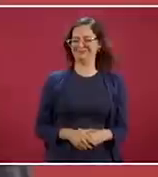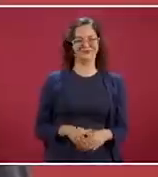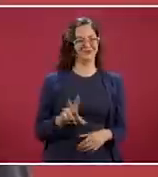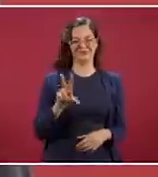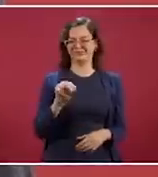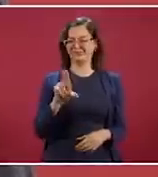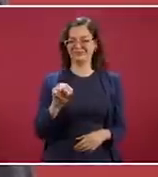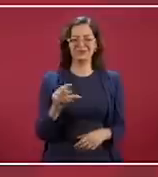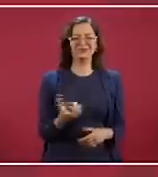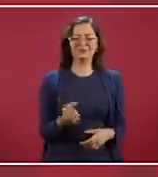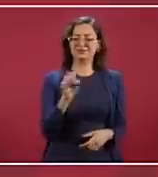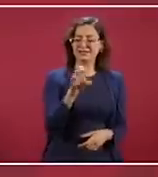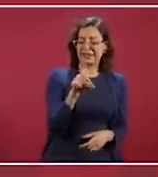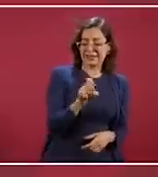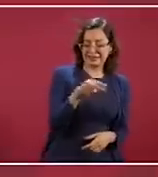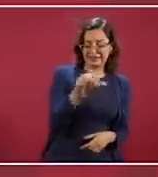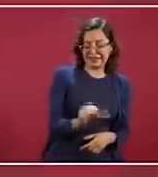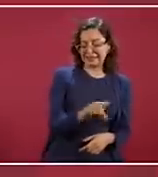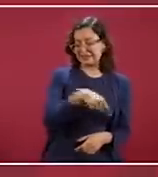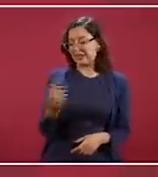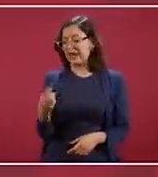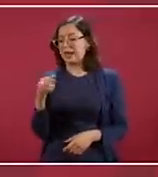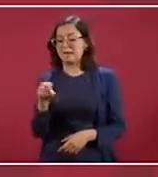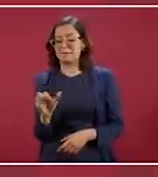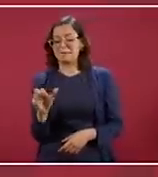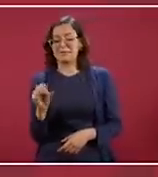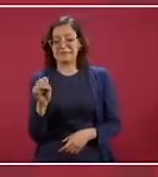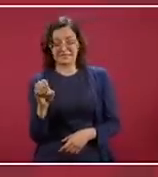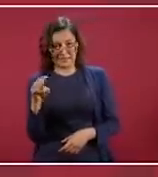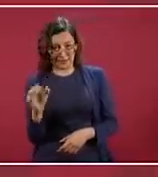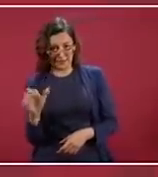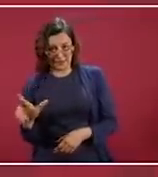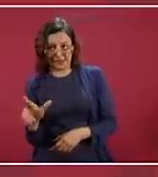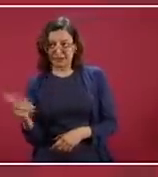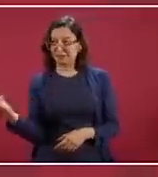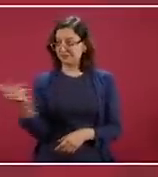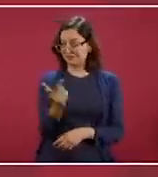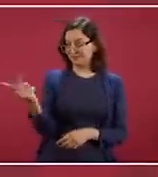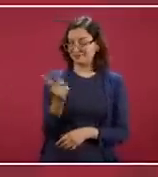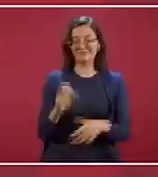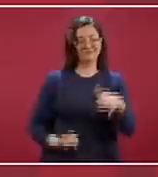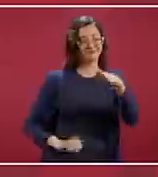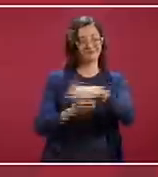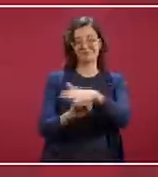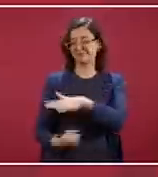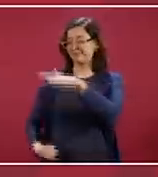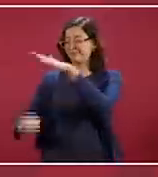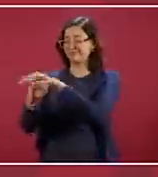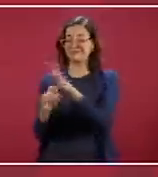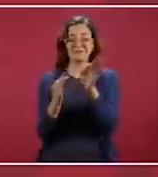las dos instituciones son fundamentales. He dicho que son pilares